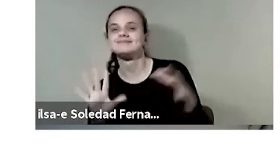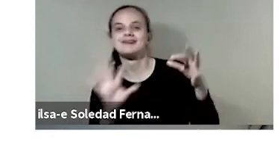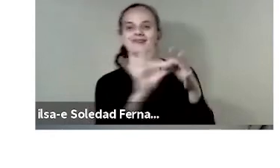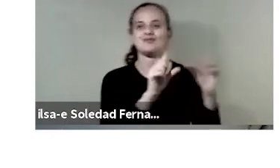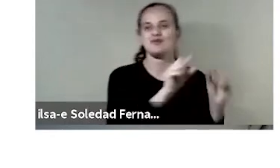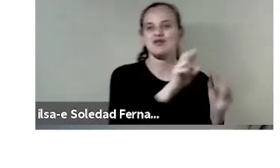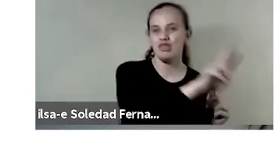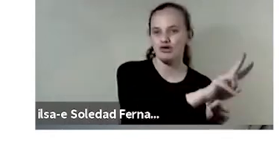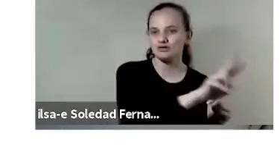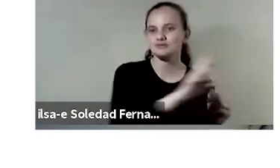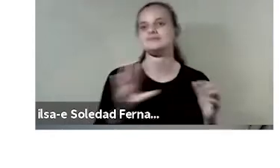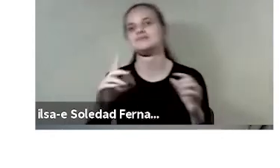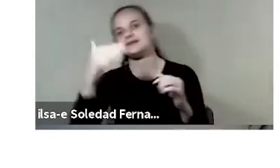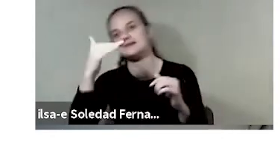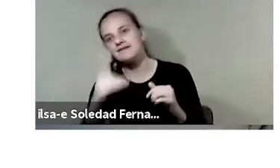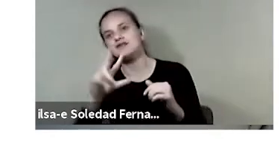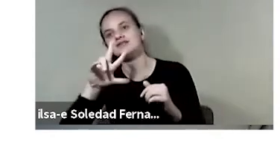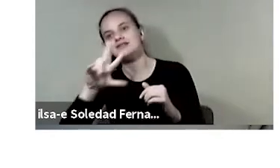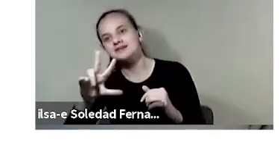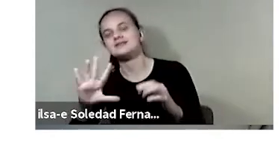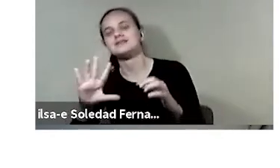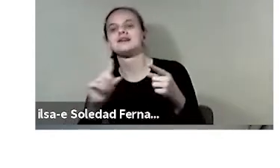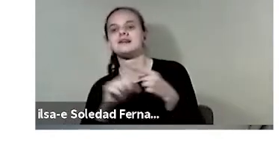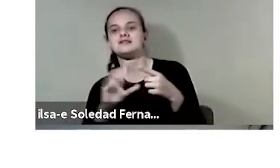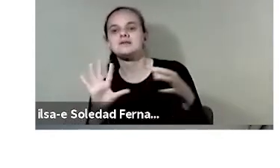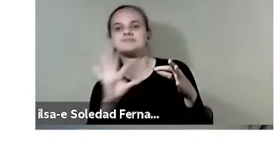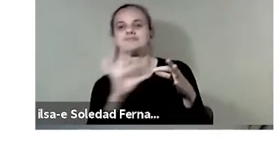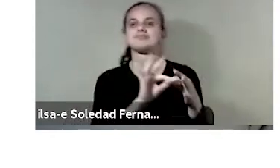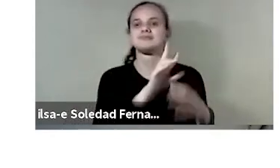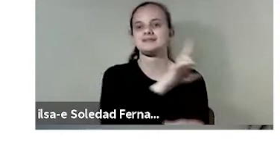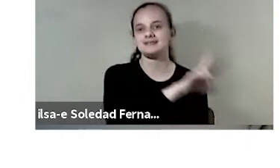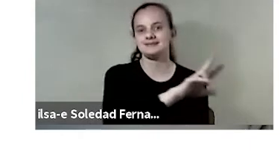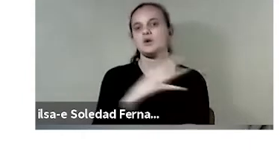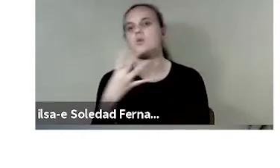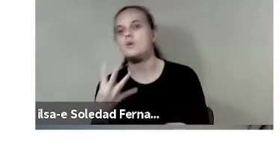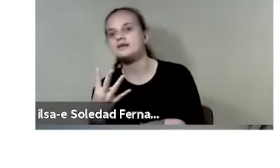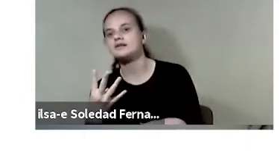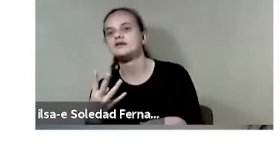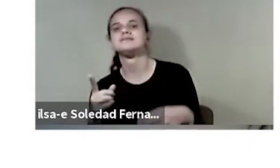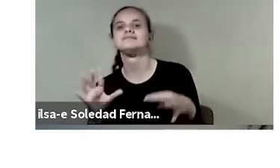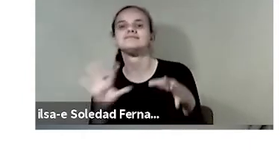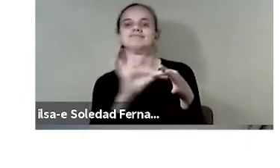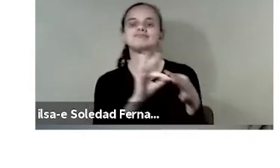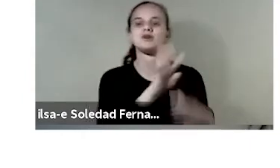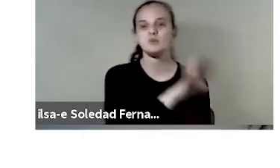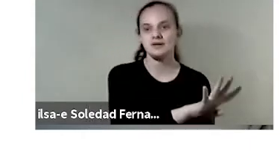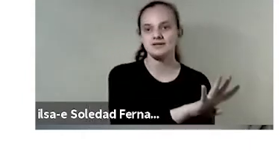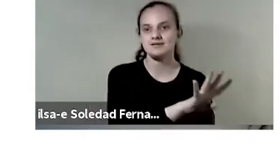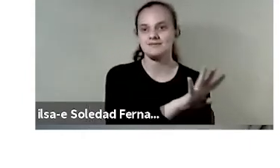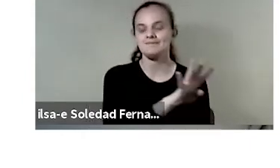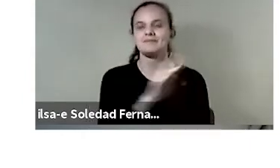1. El 2.4.4 es del principio 2. El 3.1.5 es del principio 3. Y